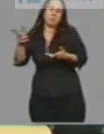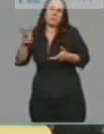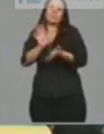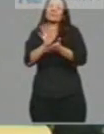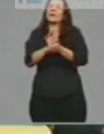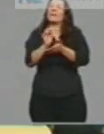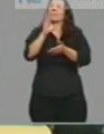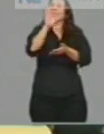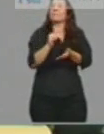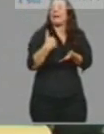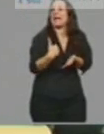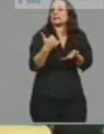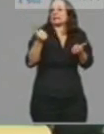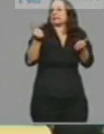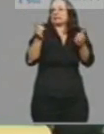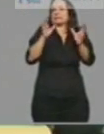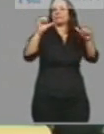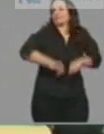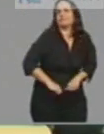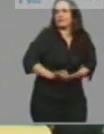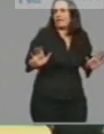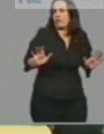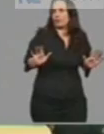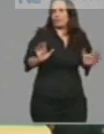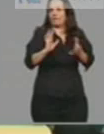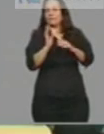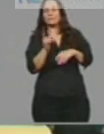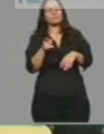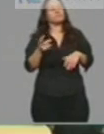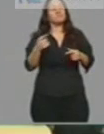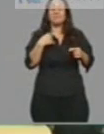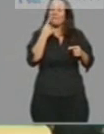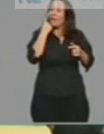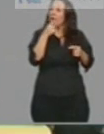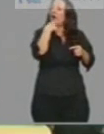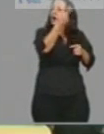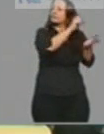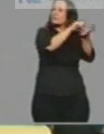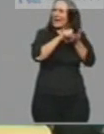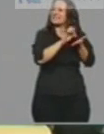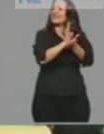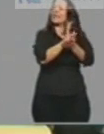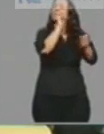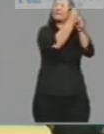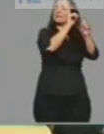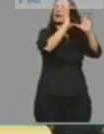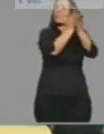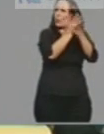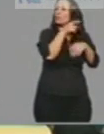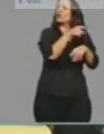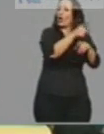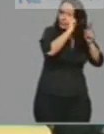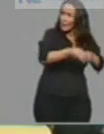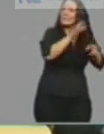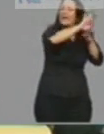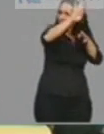todo en momentos en los cuales numerosos países desarrollados del primer mundo están también reestructurando sus deudas.